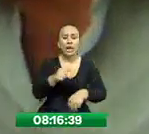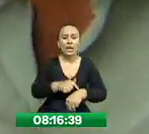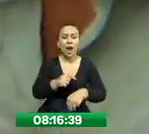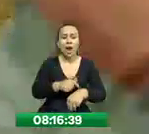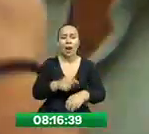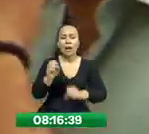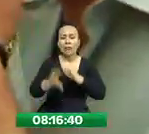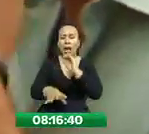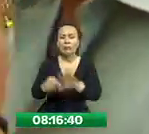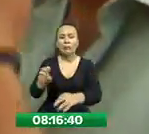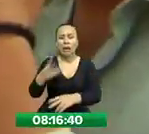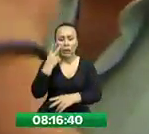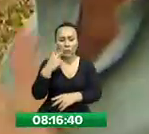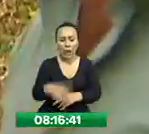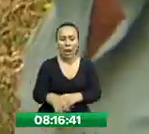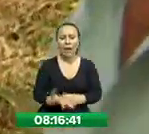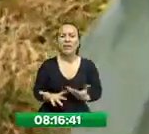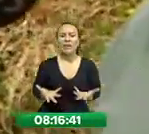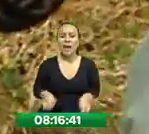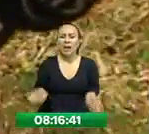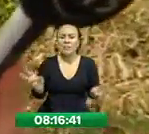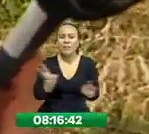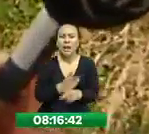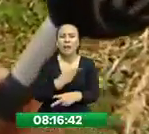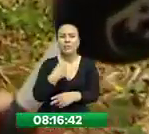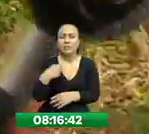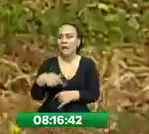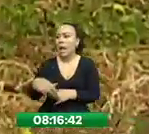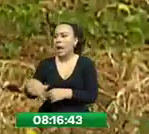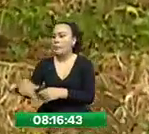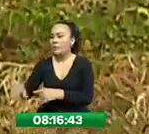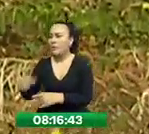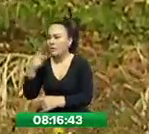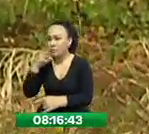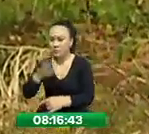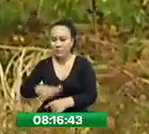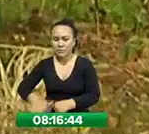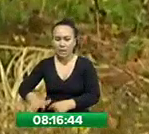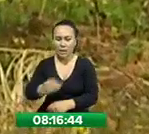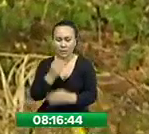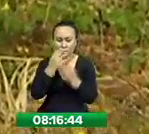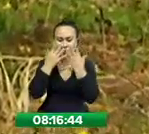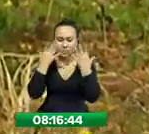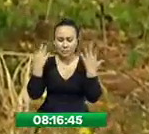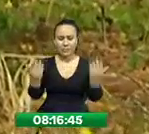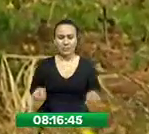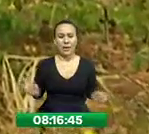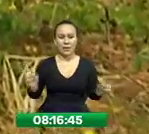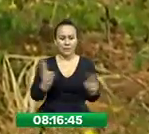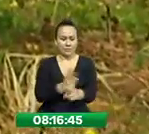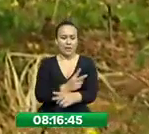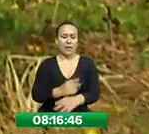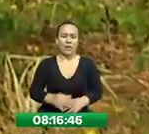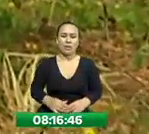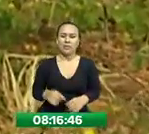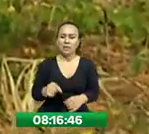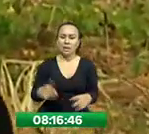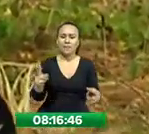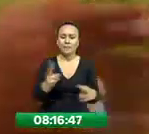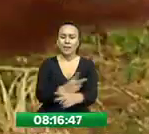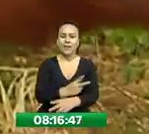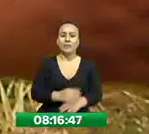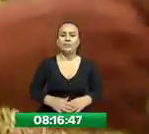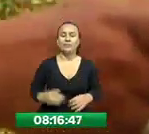venir por acá y tratar de pasar o caminar en esta zona. Sí, es verdad eso, es verdad, demasiado terrible. Las